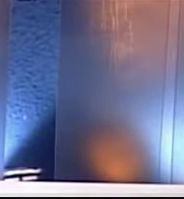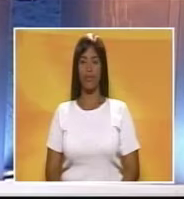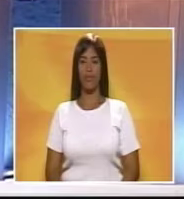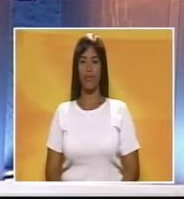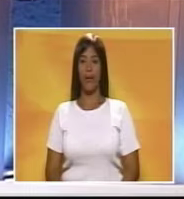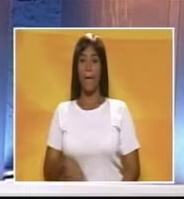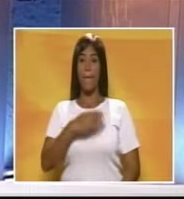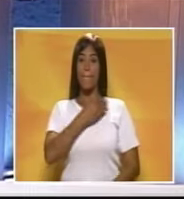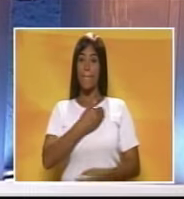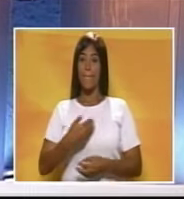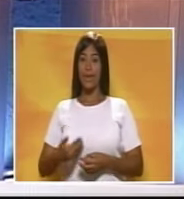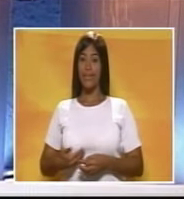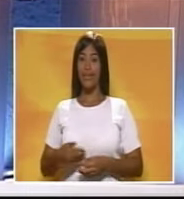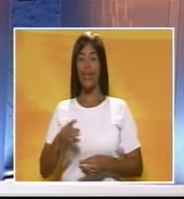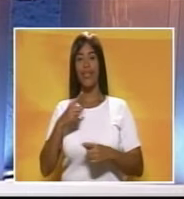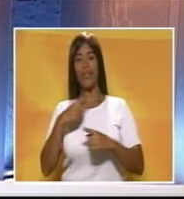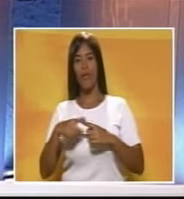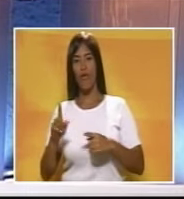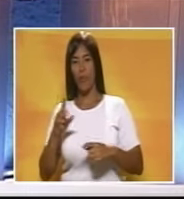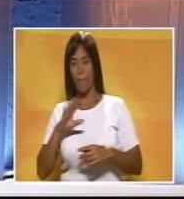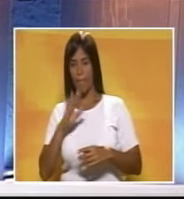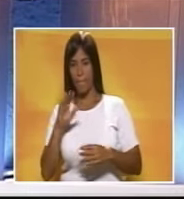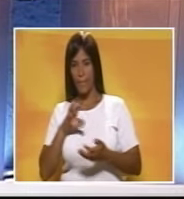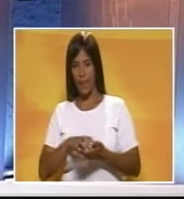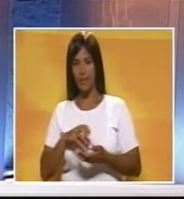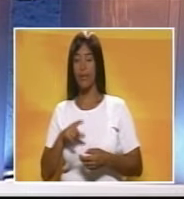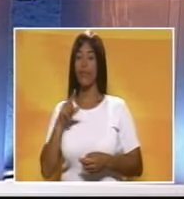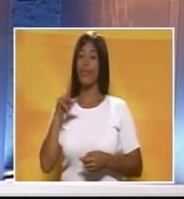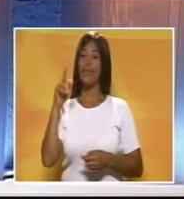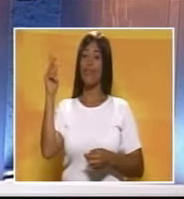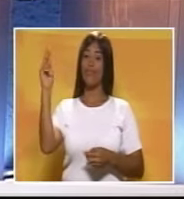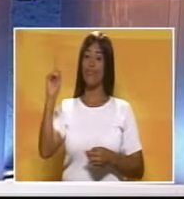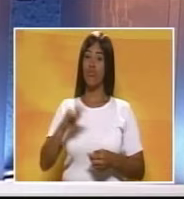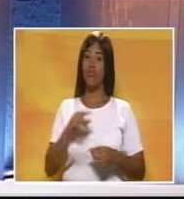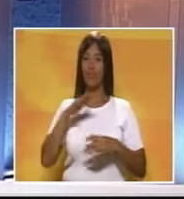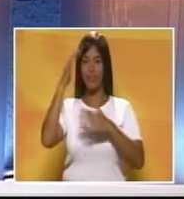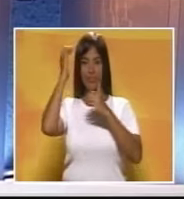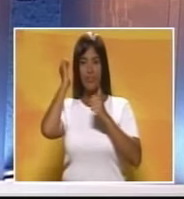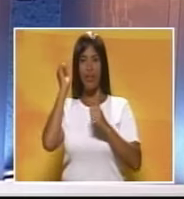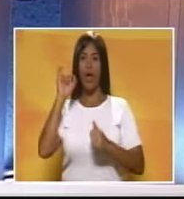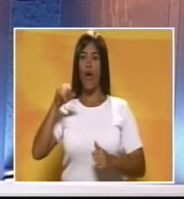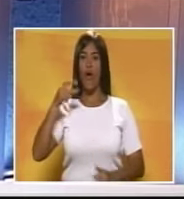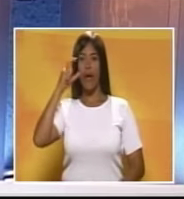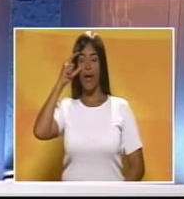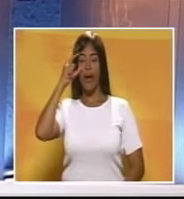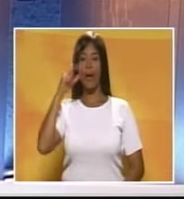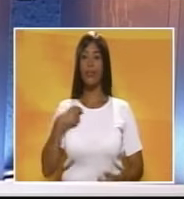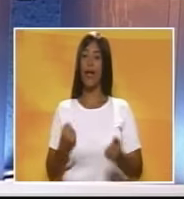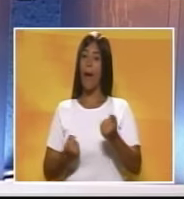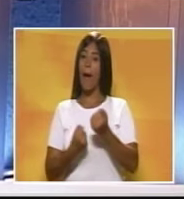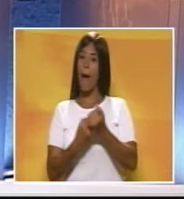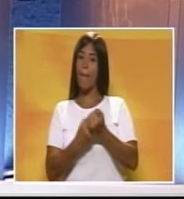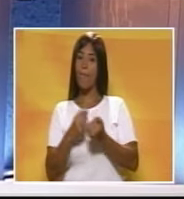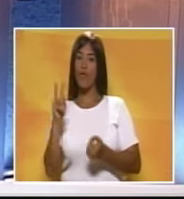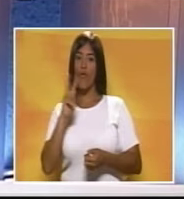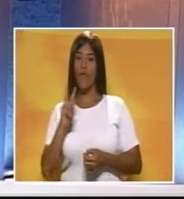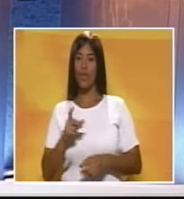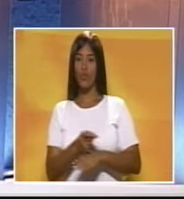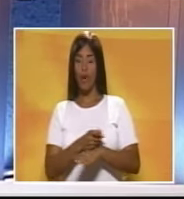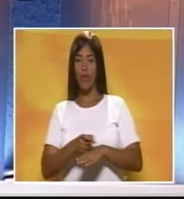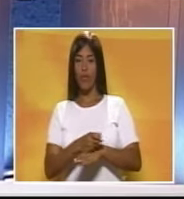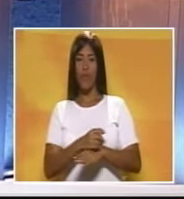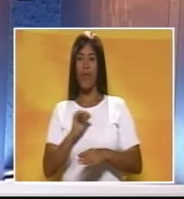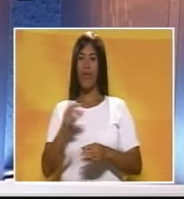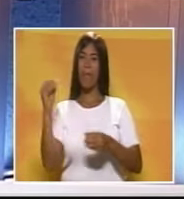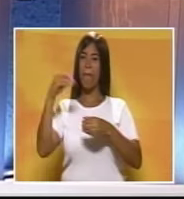El presidente sirio Bashar al-Assad recibió en Damasco al canciller Jorge Arreaza y mostró su apoyo al gobierno frente a las injerencias extranjeras que, según él,